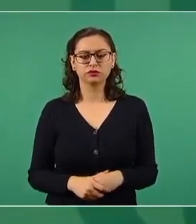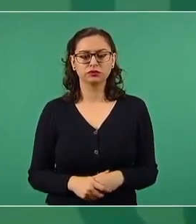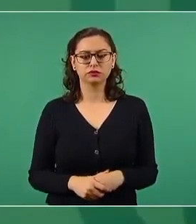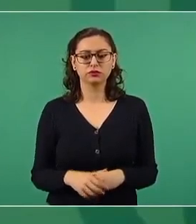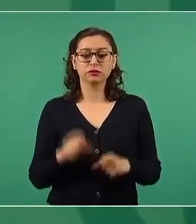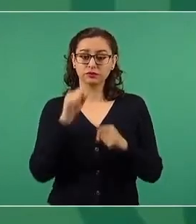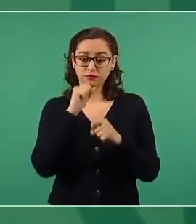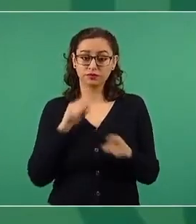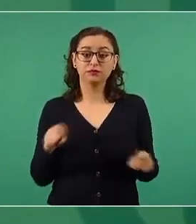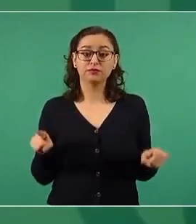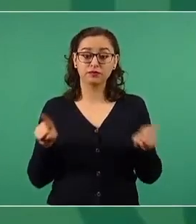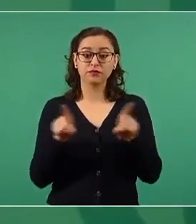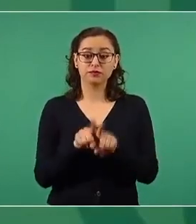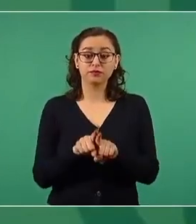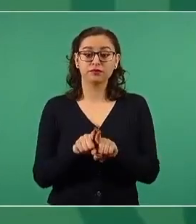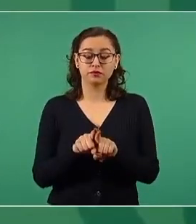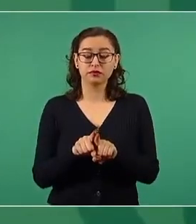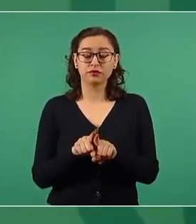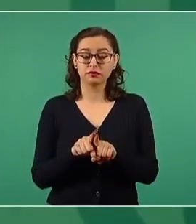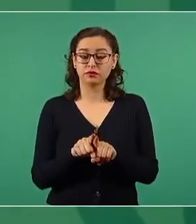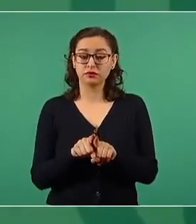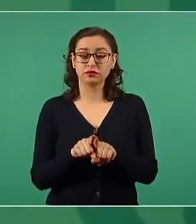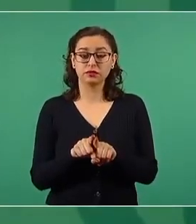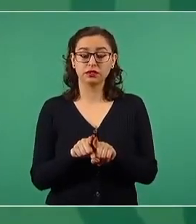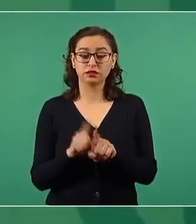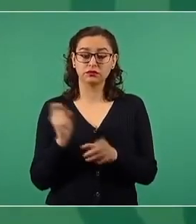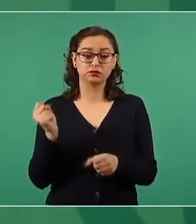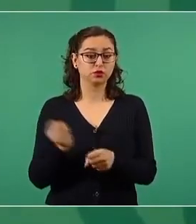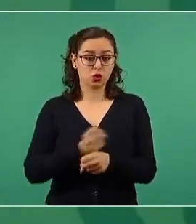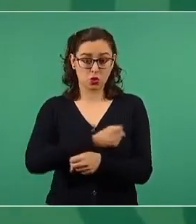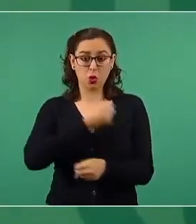muchísimas más posibilidades